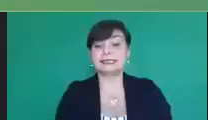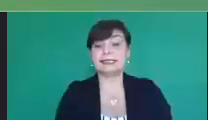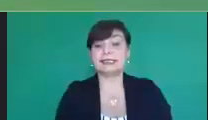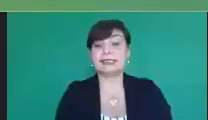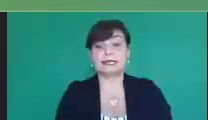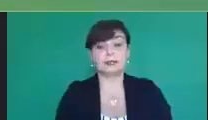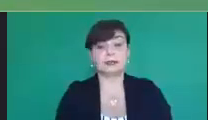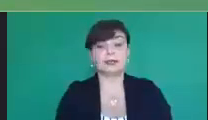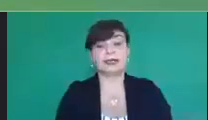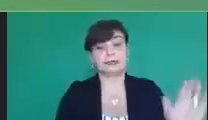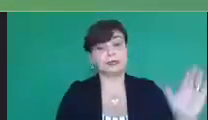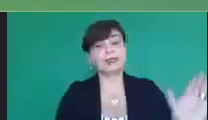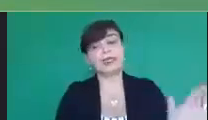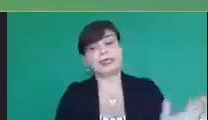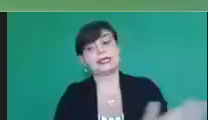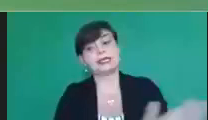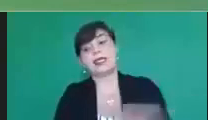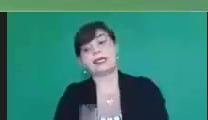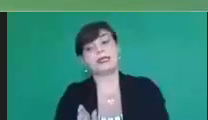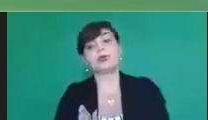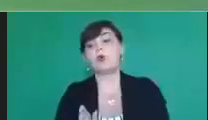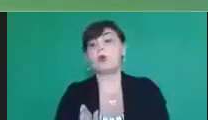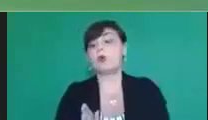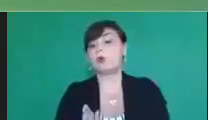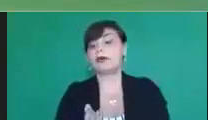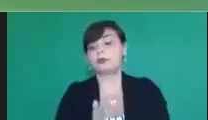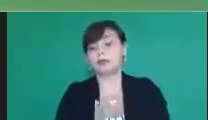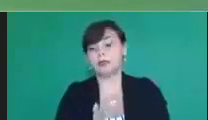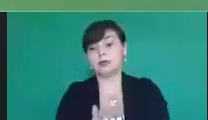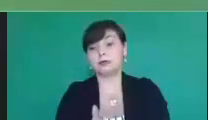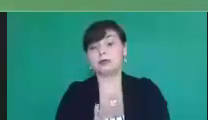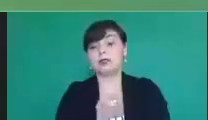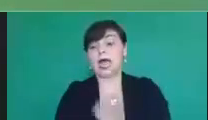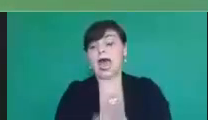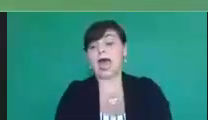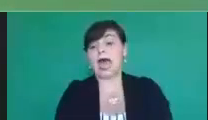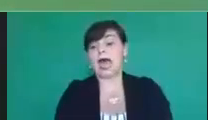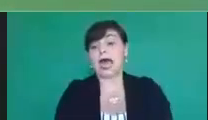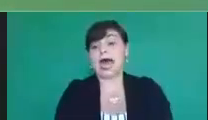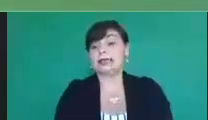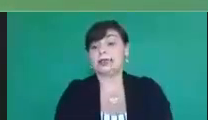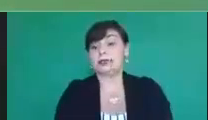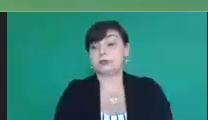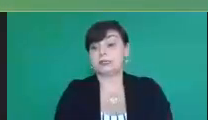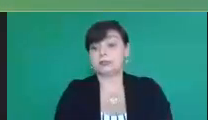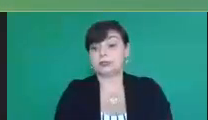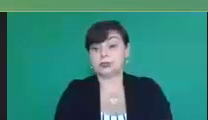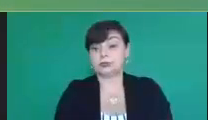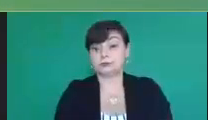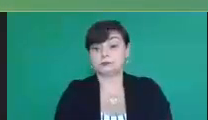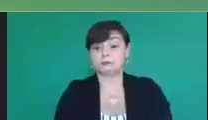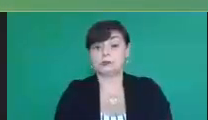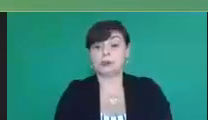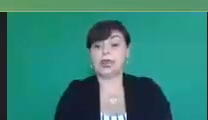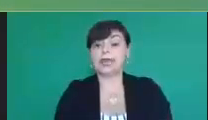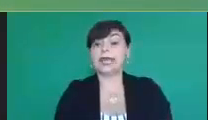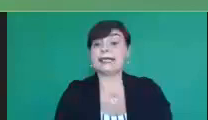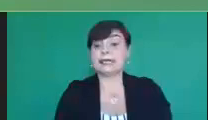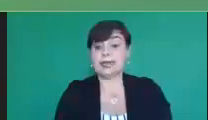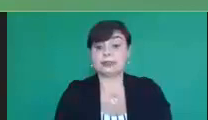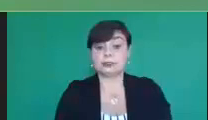O157H7 en el 2014, y de ahí no hubo más positivos hasta el 2018. En